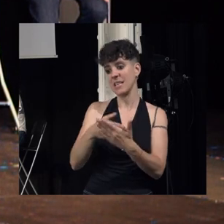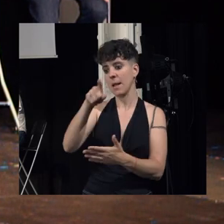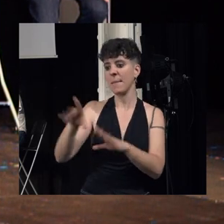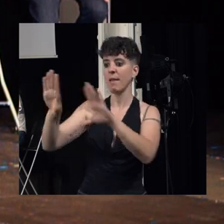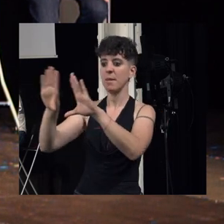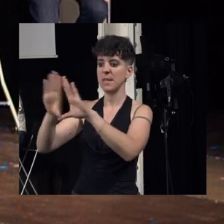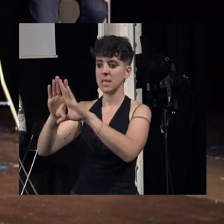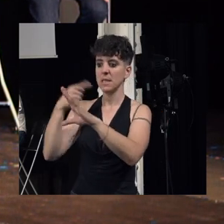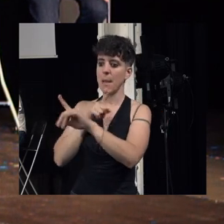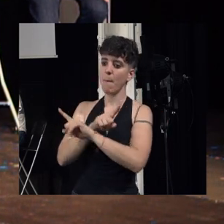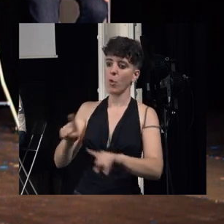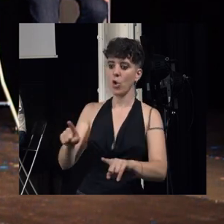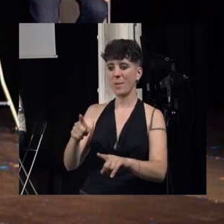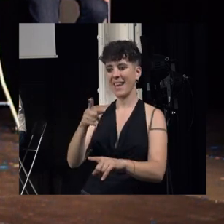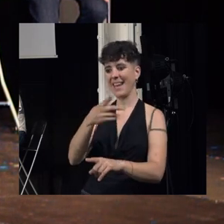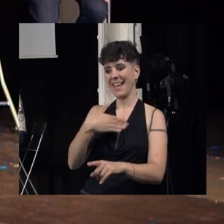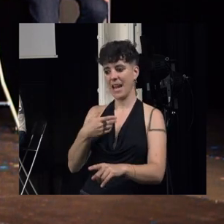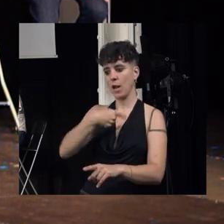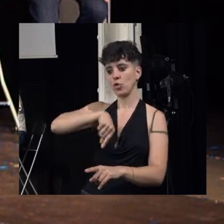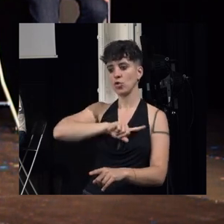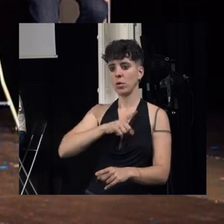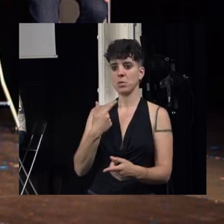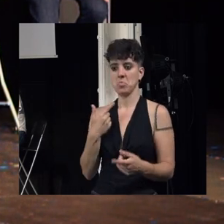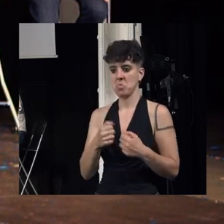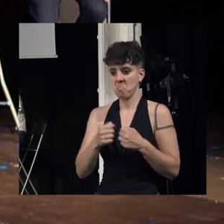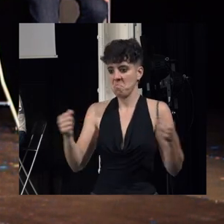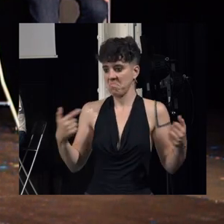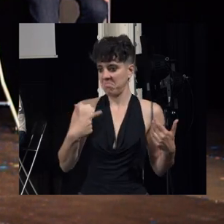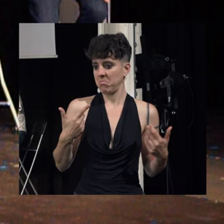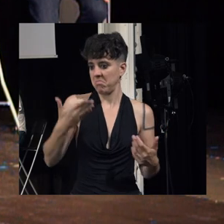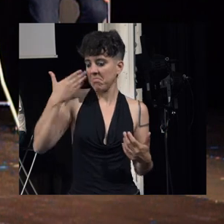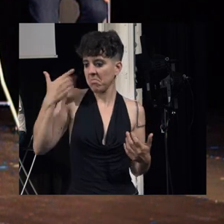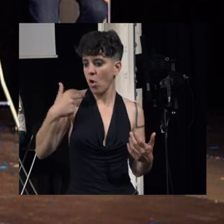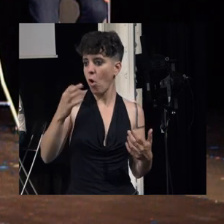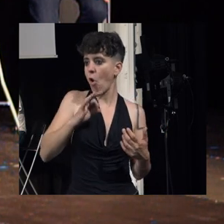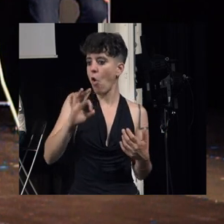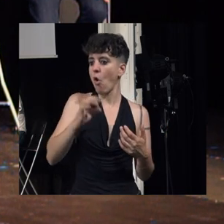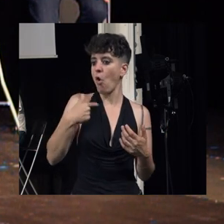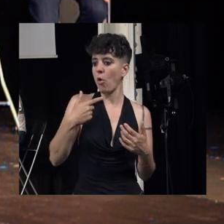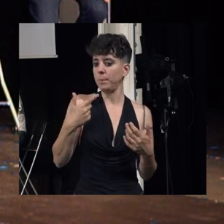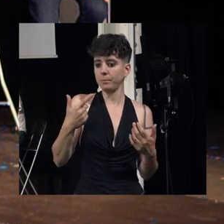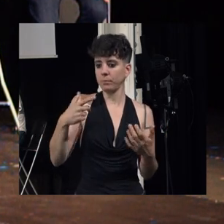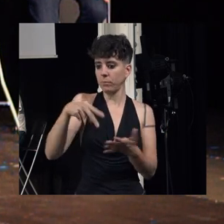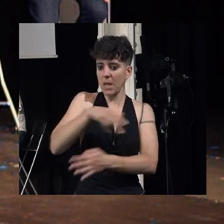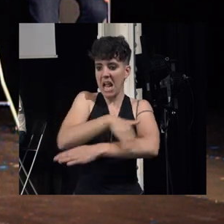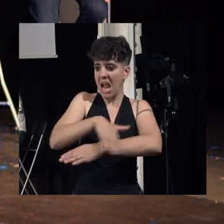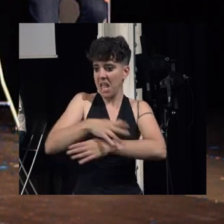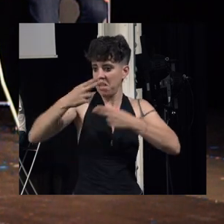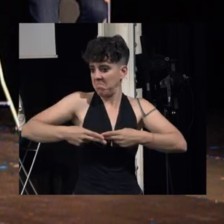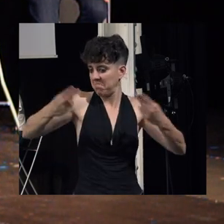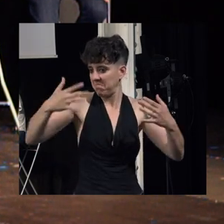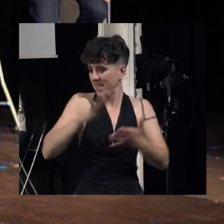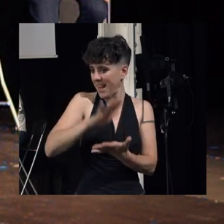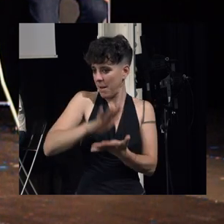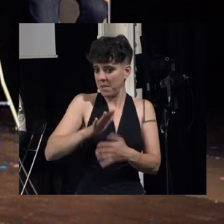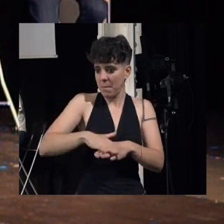quieren prohibir que nos anunciemos o que podamos estar en determinados sitios para ejercer nuestra actividad. O sea,